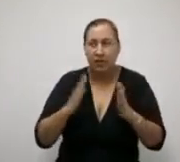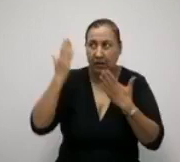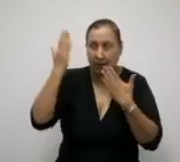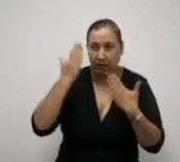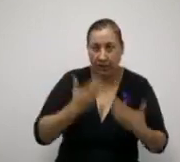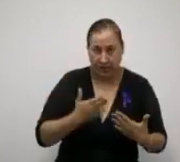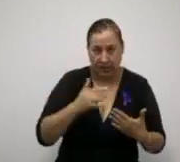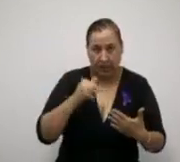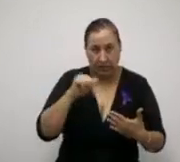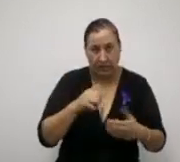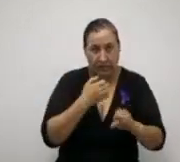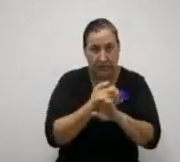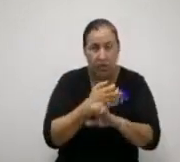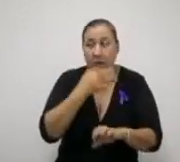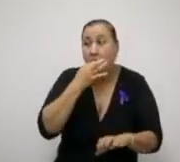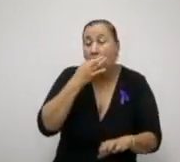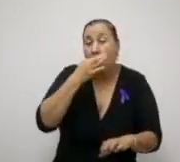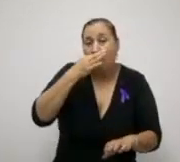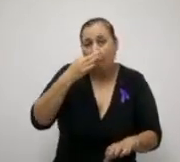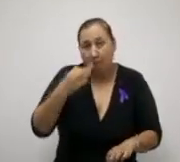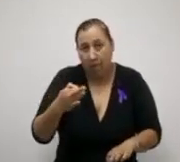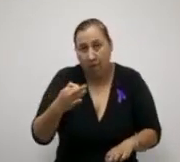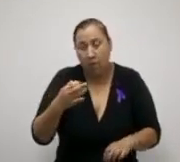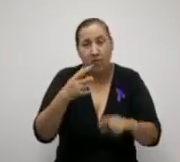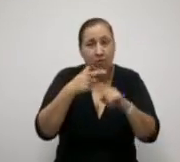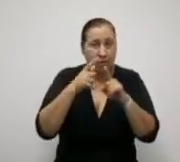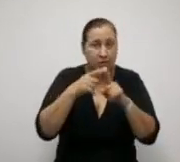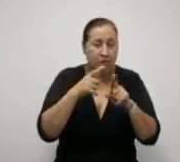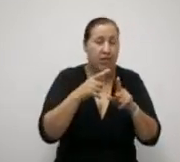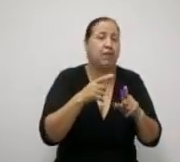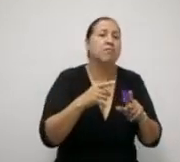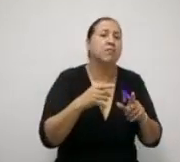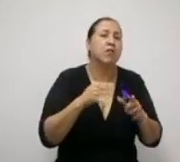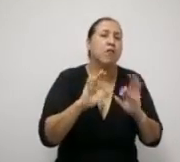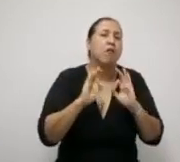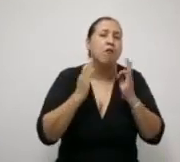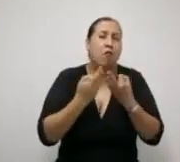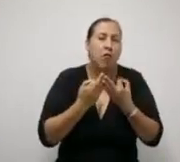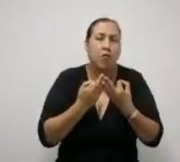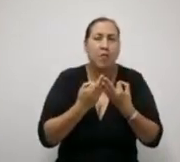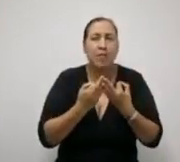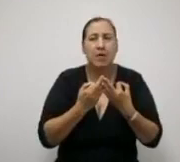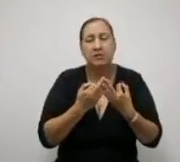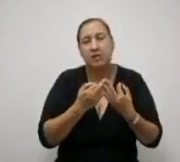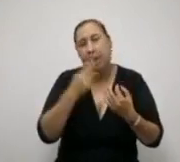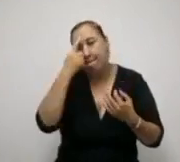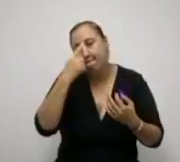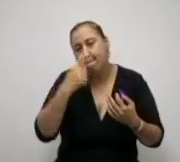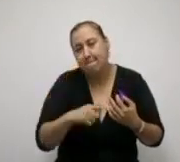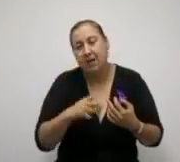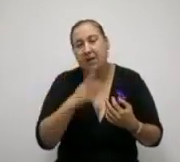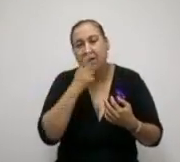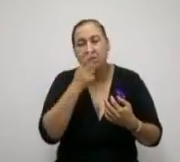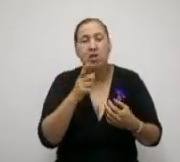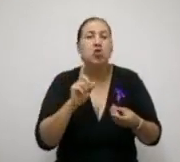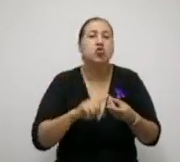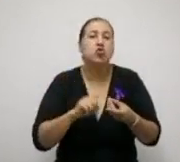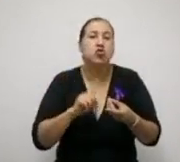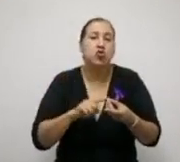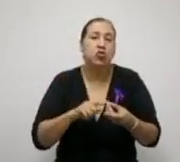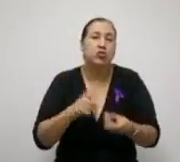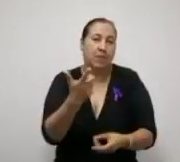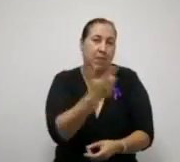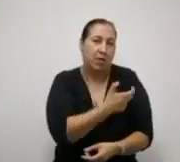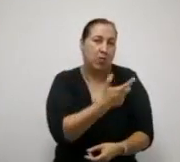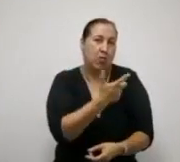nuestra entidad, les estaremos informando mediante los medios de comunicación que ustedes ya conocen, para decirles dónde se estará aplicando